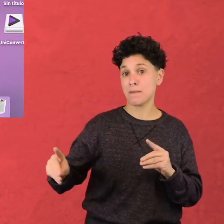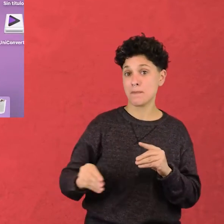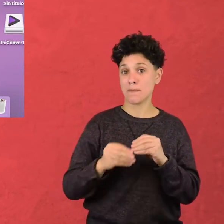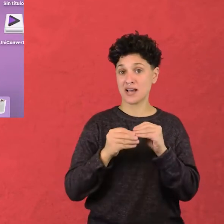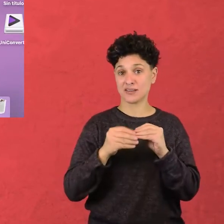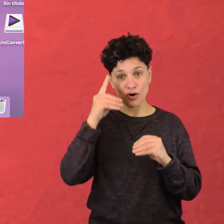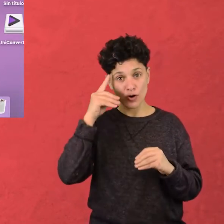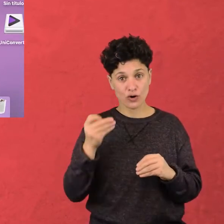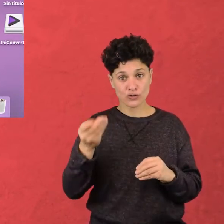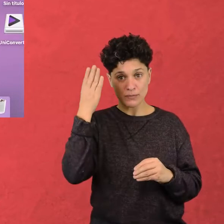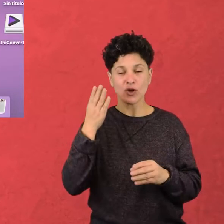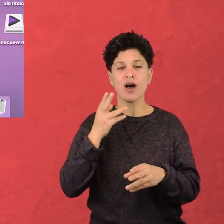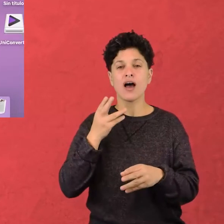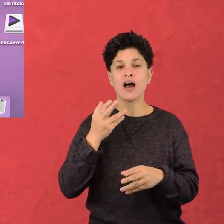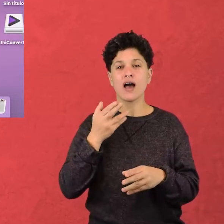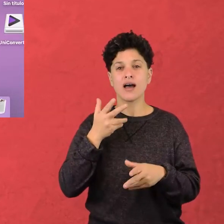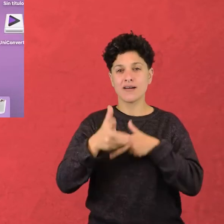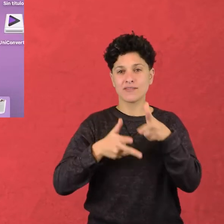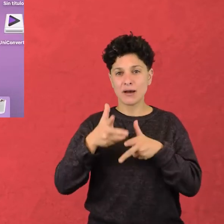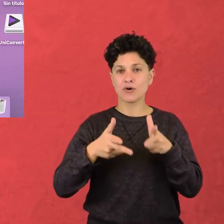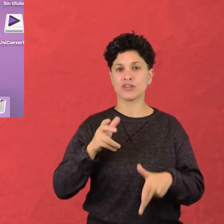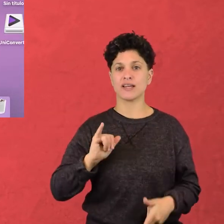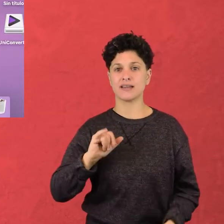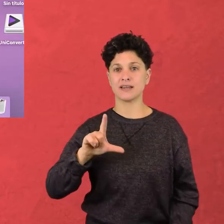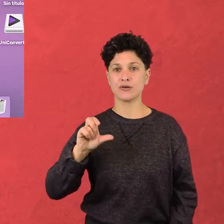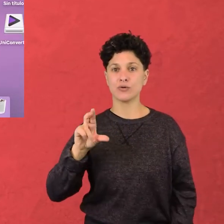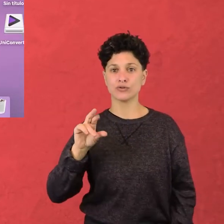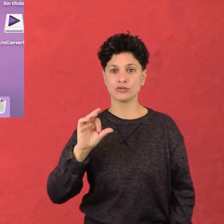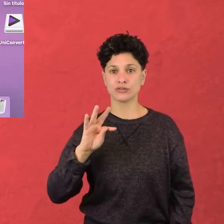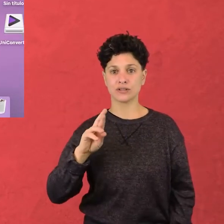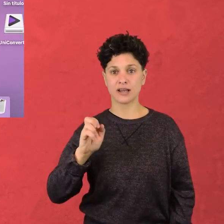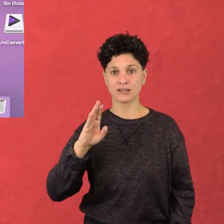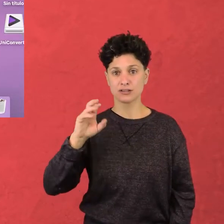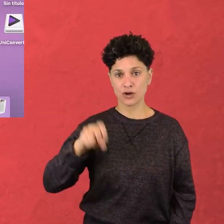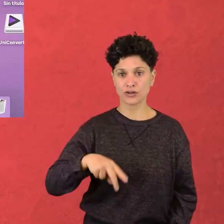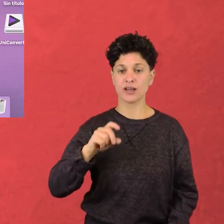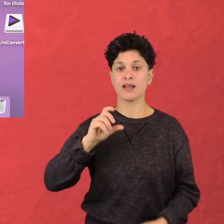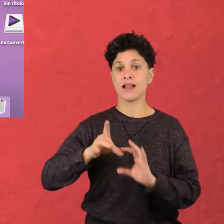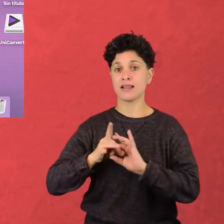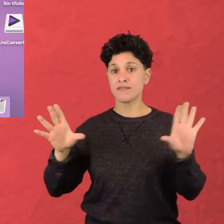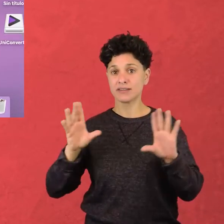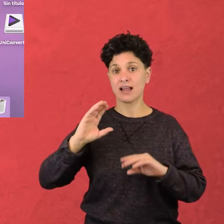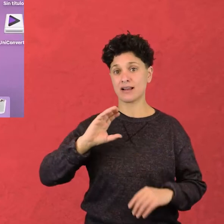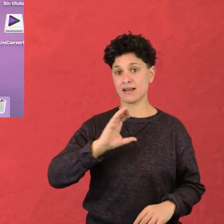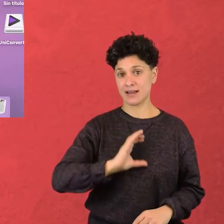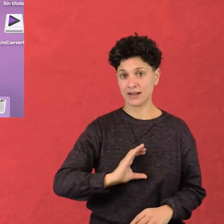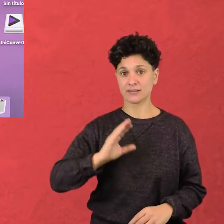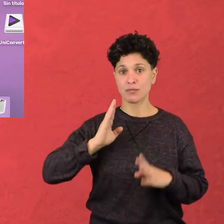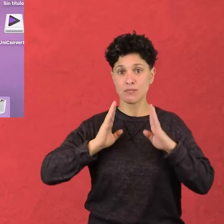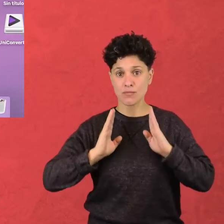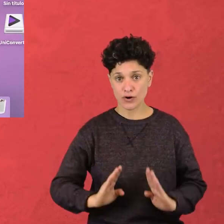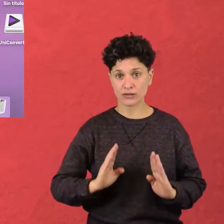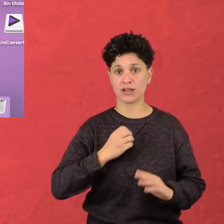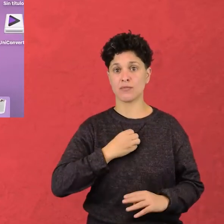pareja de conceptos asociados, porque hablamos de ilustración,